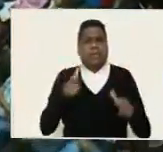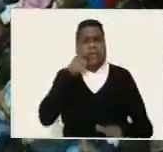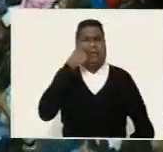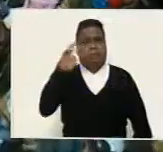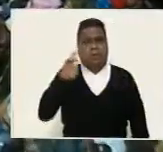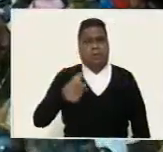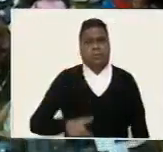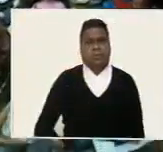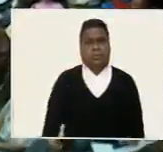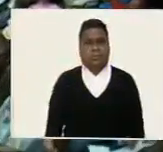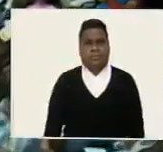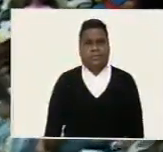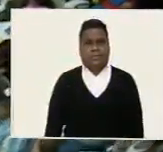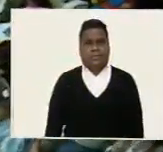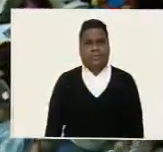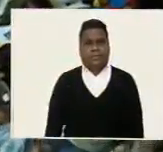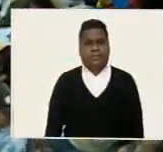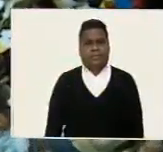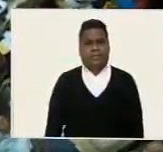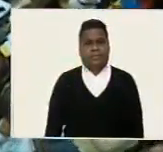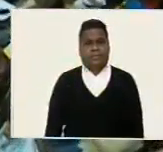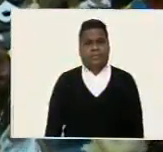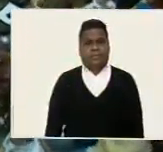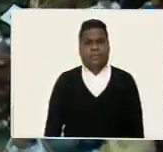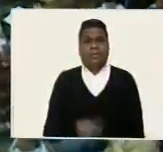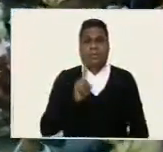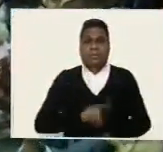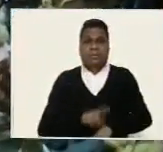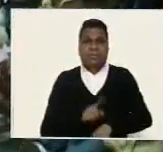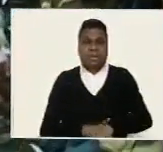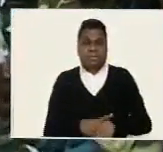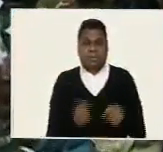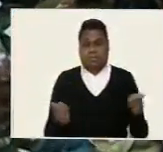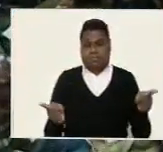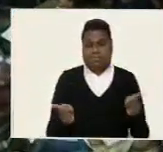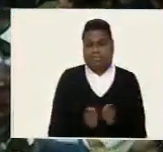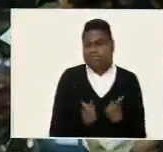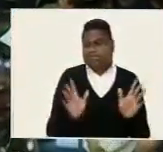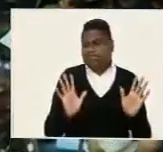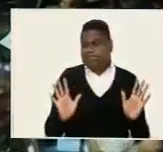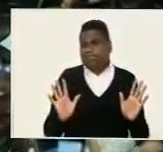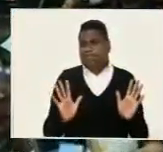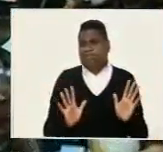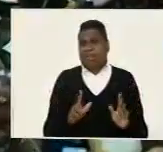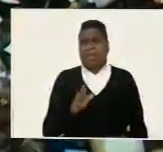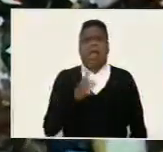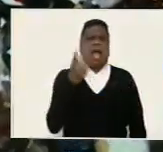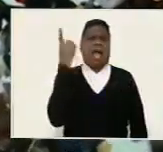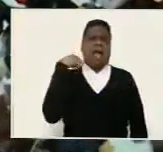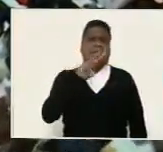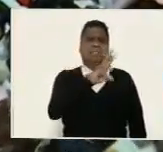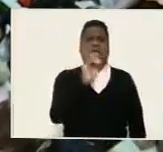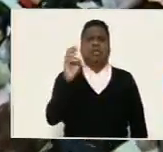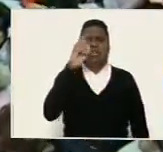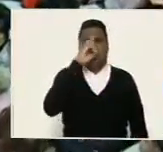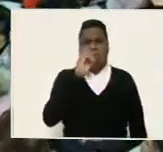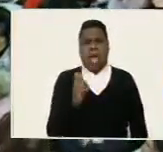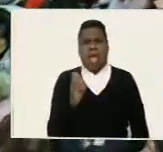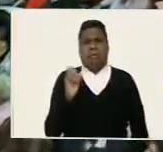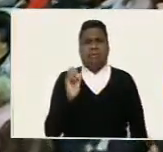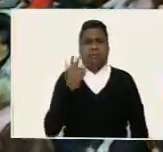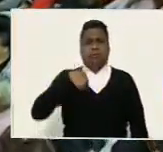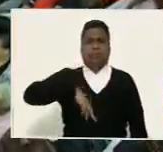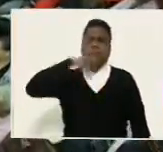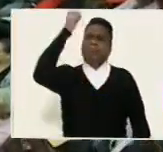pueblos. Están desfasados en tiempo, se quedaron hace 200 años, nosotros